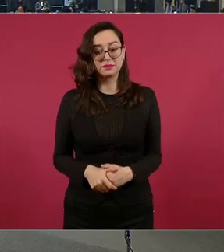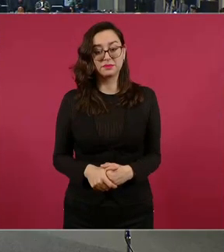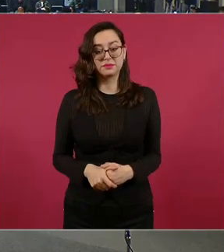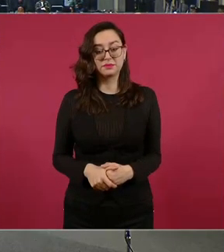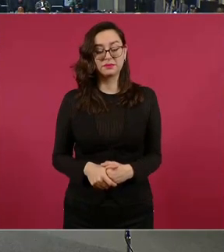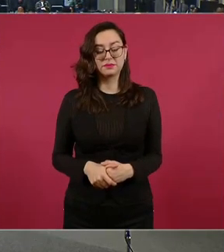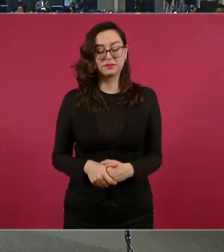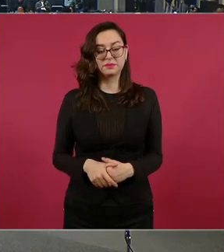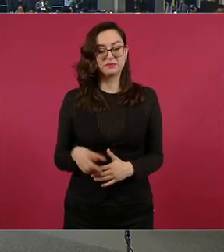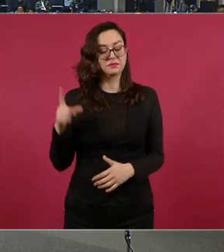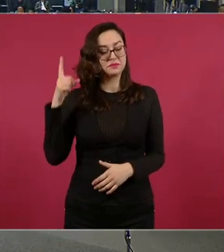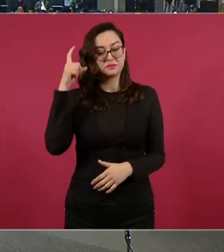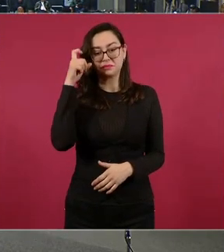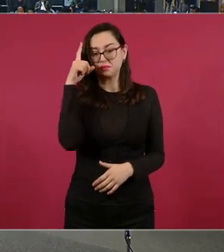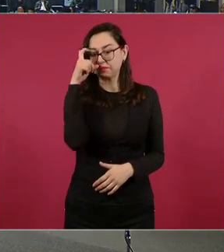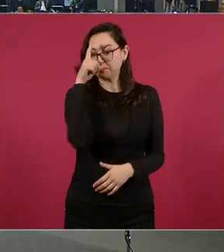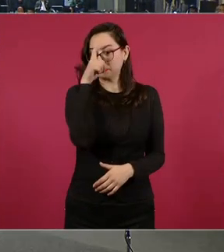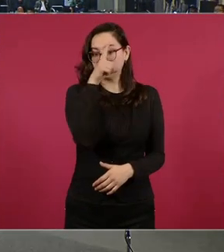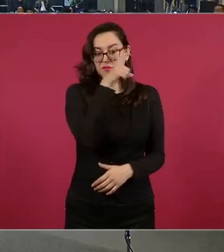Cuando